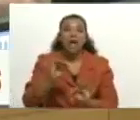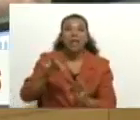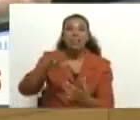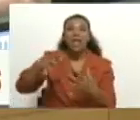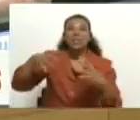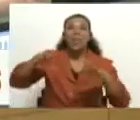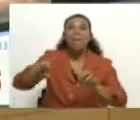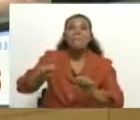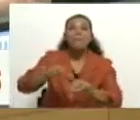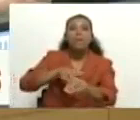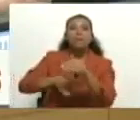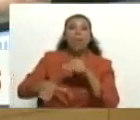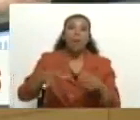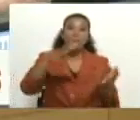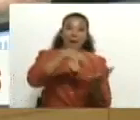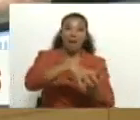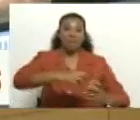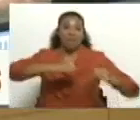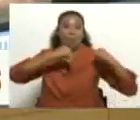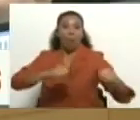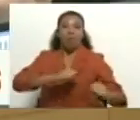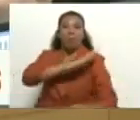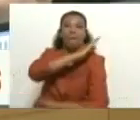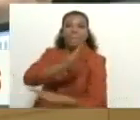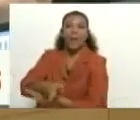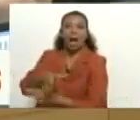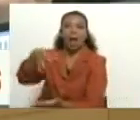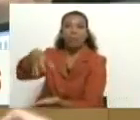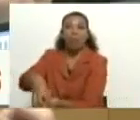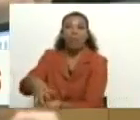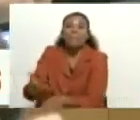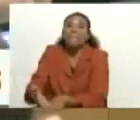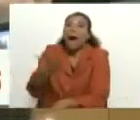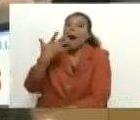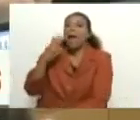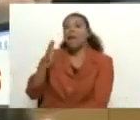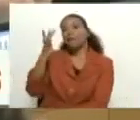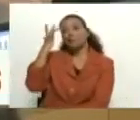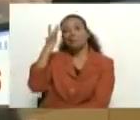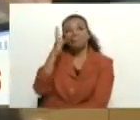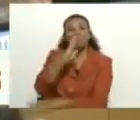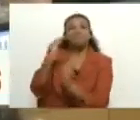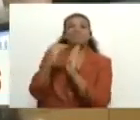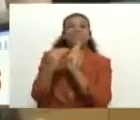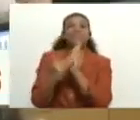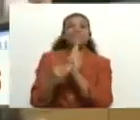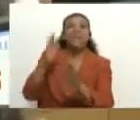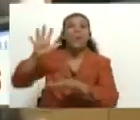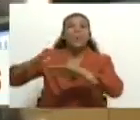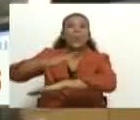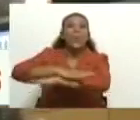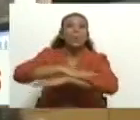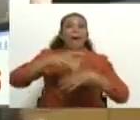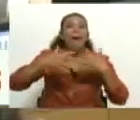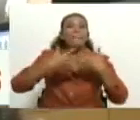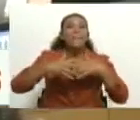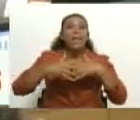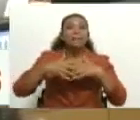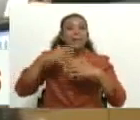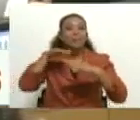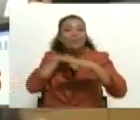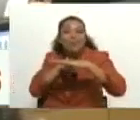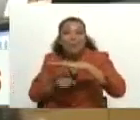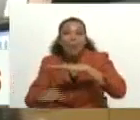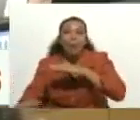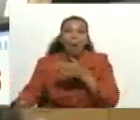Es decir, un país poderoso impone medidas que en principio parecen restricciones a sus ciudadanos, a sus empresas, pero realmente